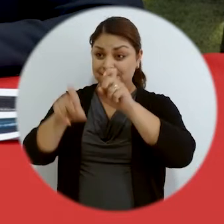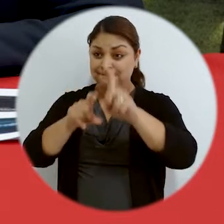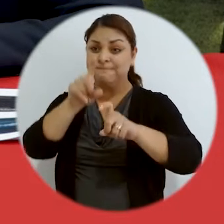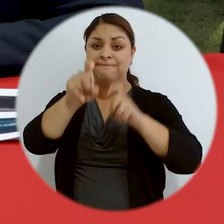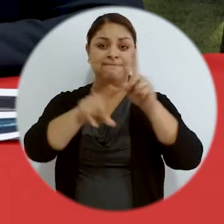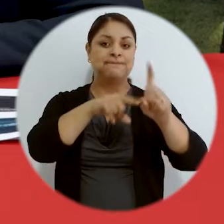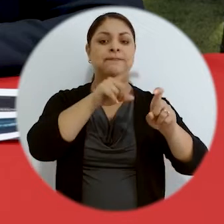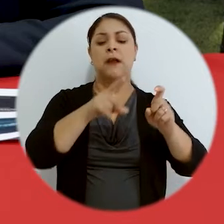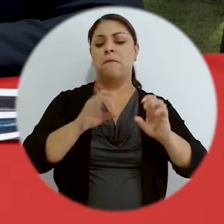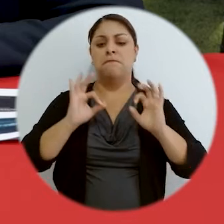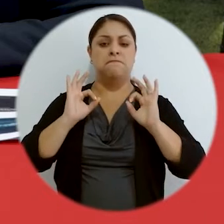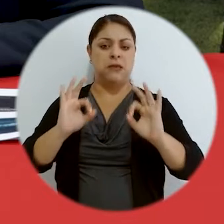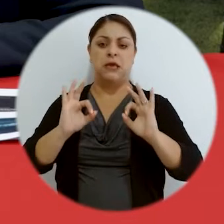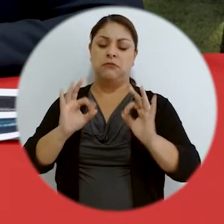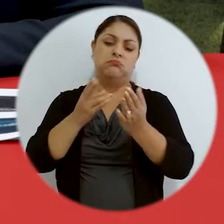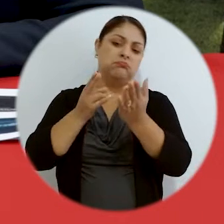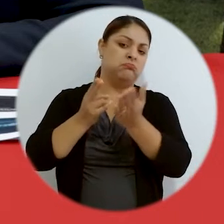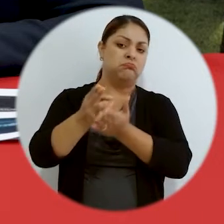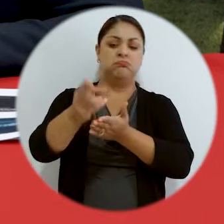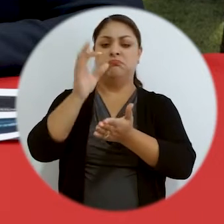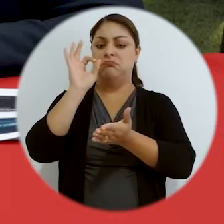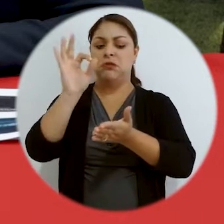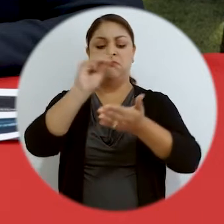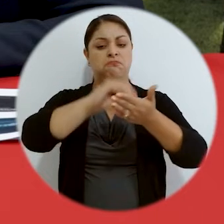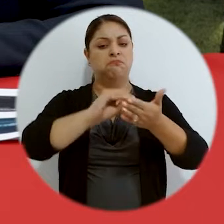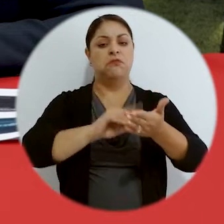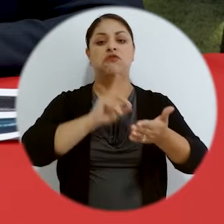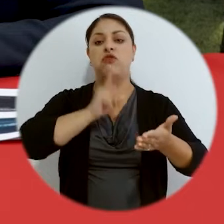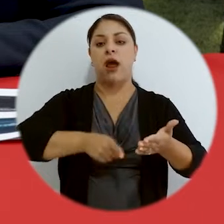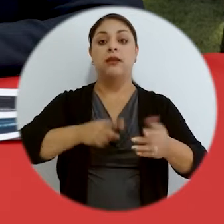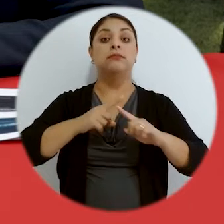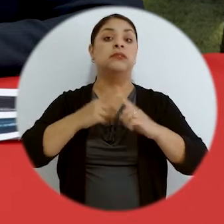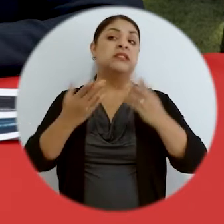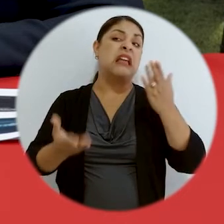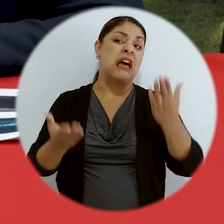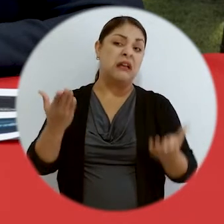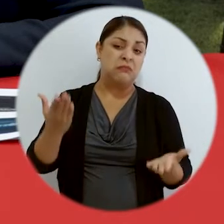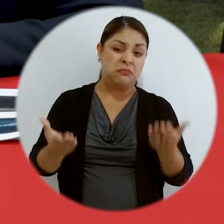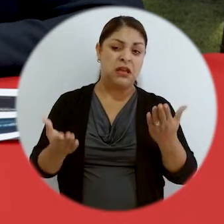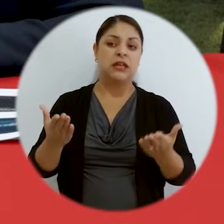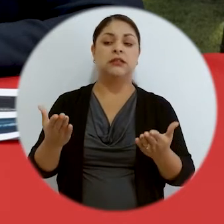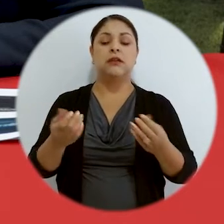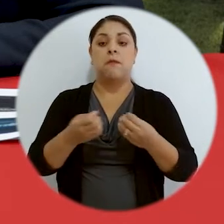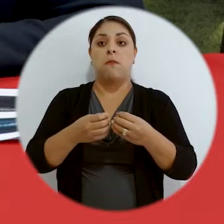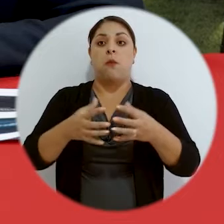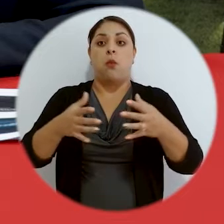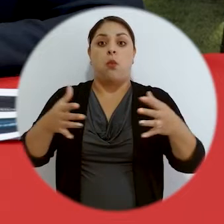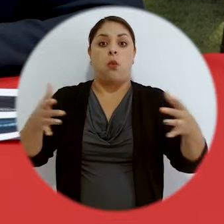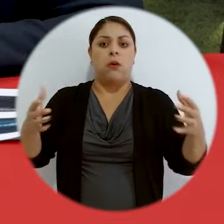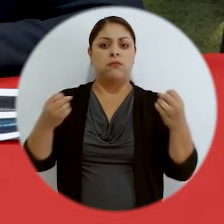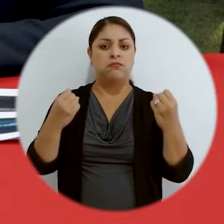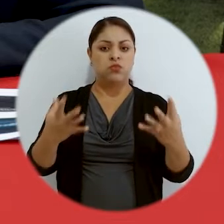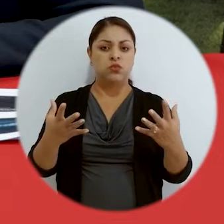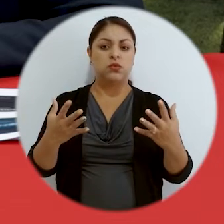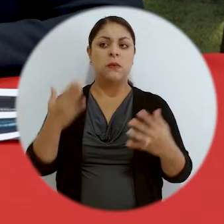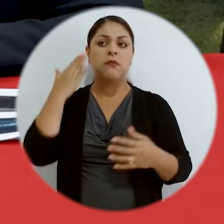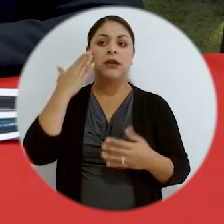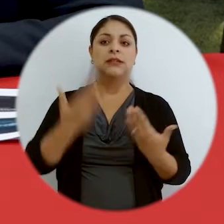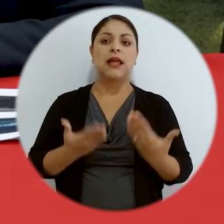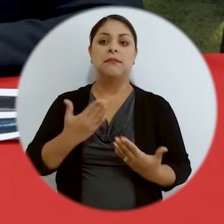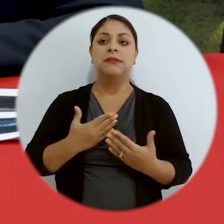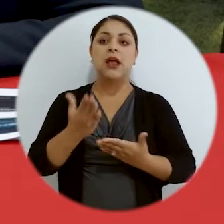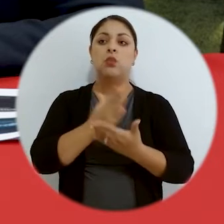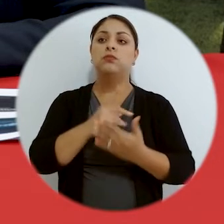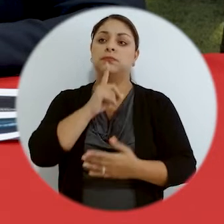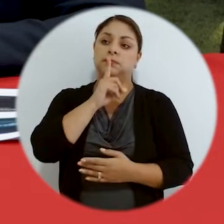pueda consultar, se consultó y se consultó bien. Puede haber una subrespuesta porque hay un temor a